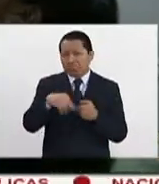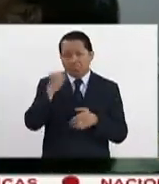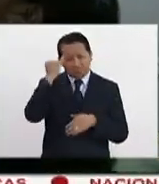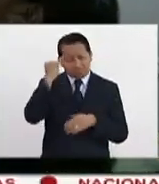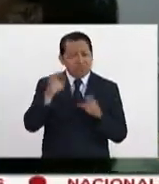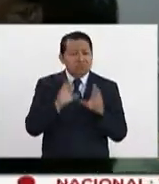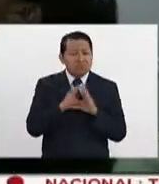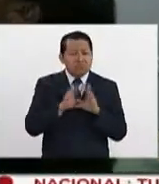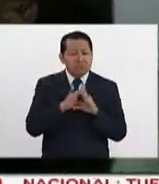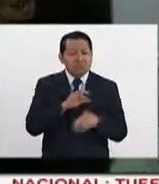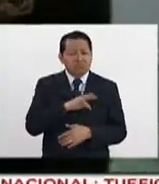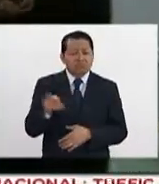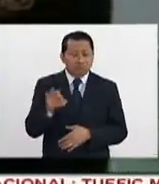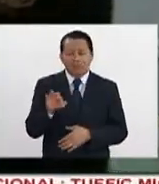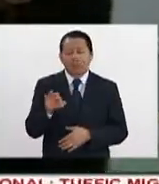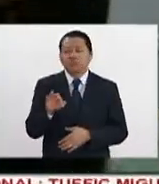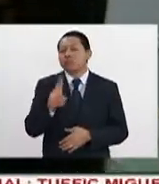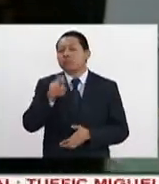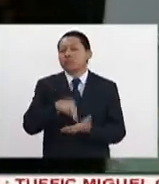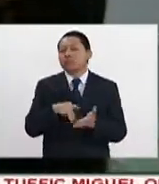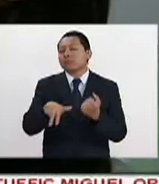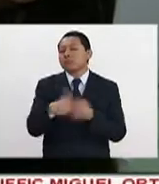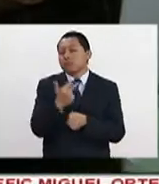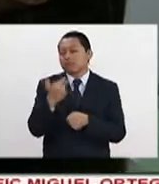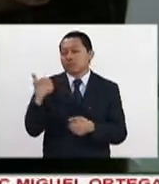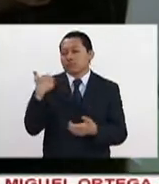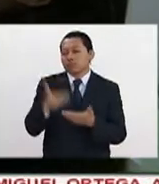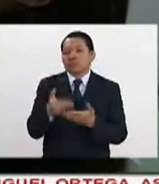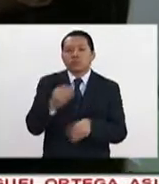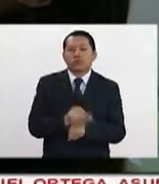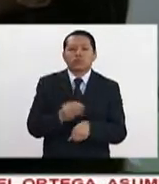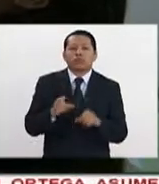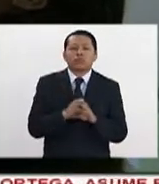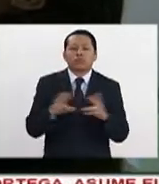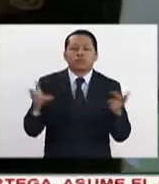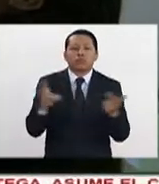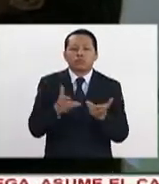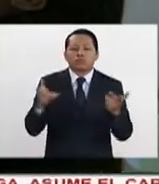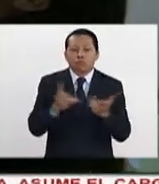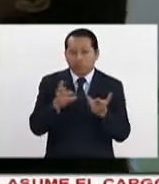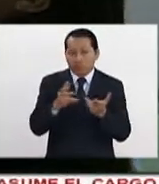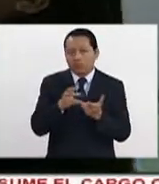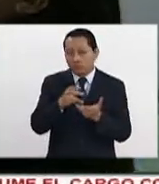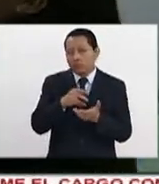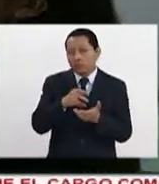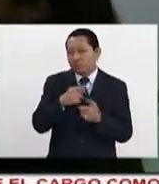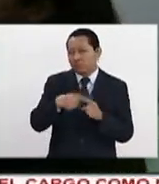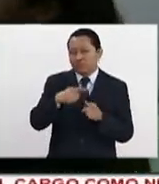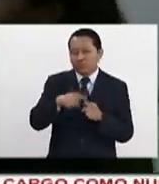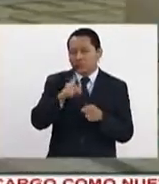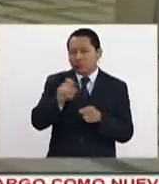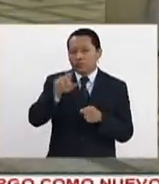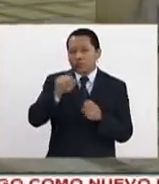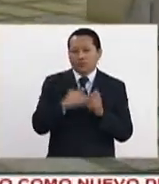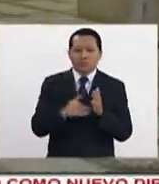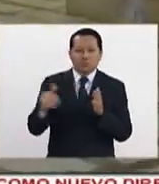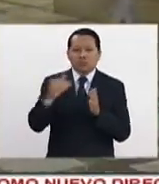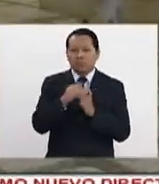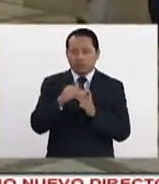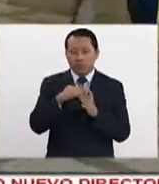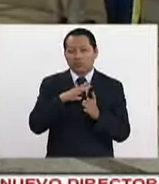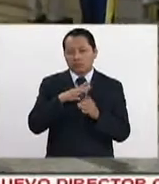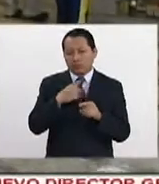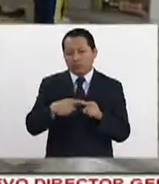idea, ya del 2013 a la fecha se han realizado de manera digital más de 180 millones